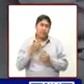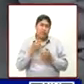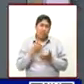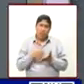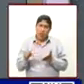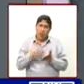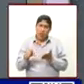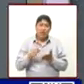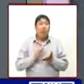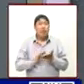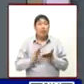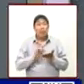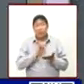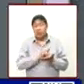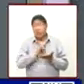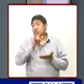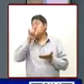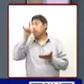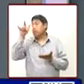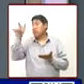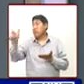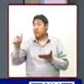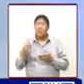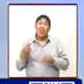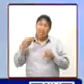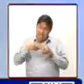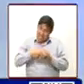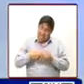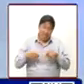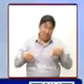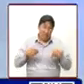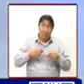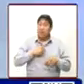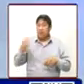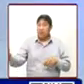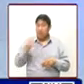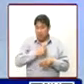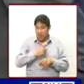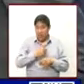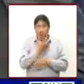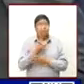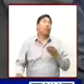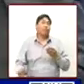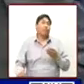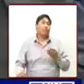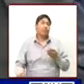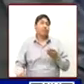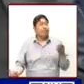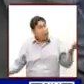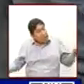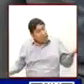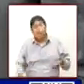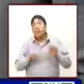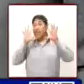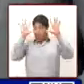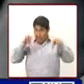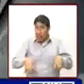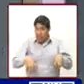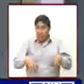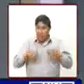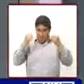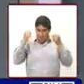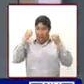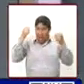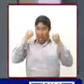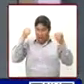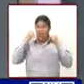costo, además que te permitía el vuelo charter, la entrada al partido, ida y vuelta, y ya se agotó, te digo, ya se agotó, así que el Tigre tendrá